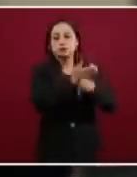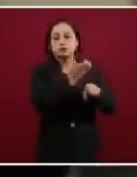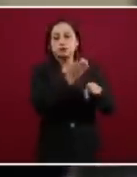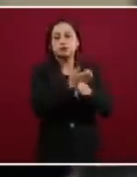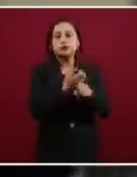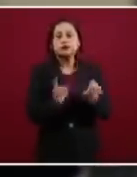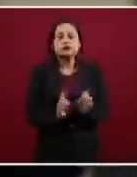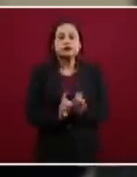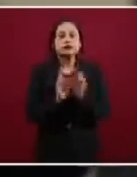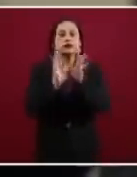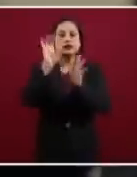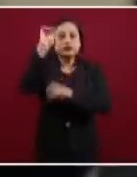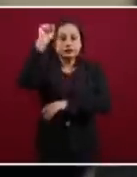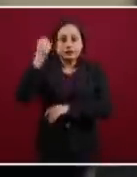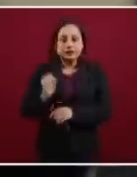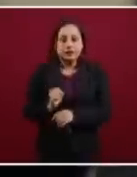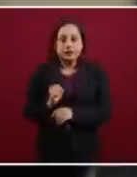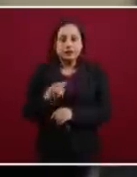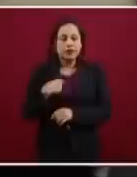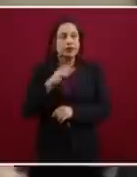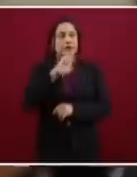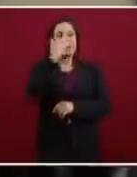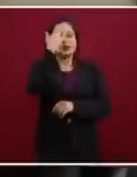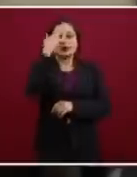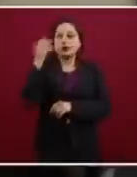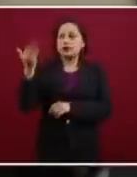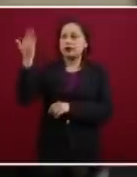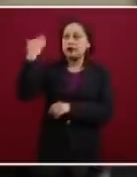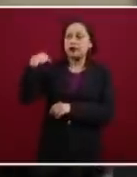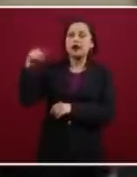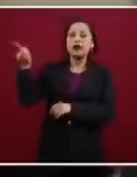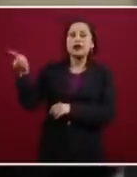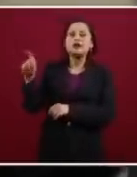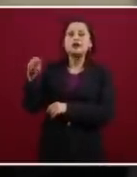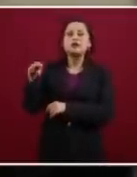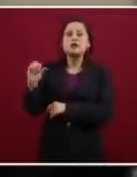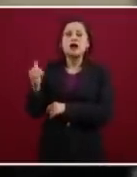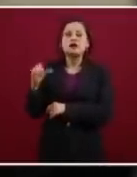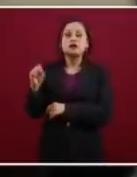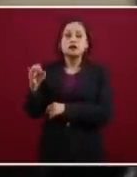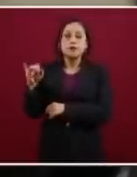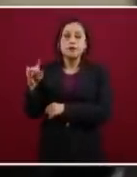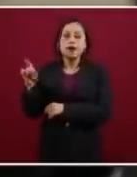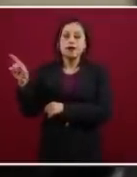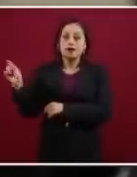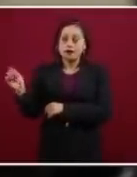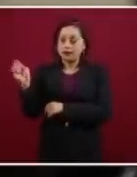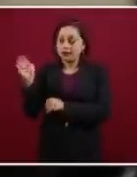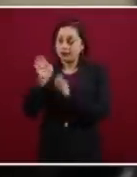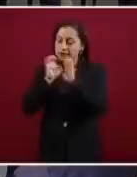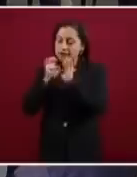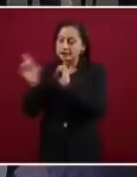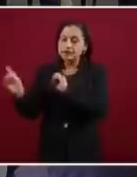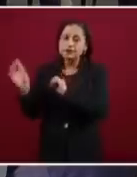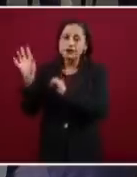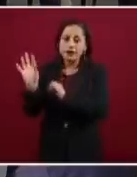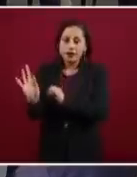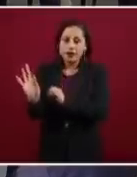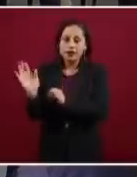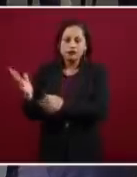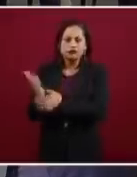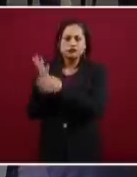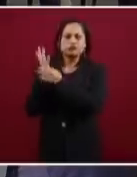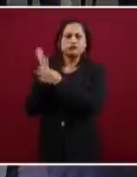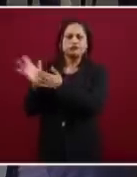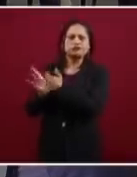que dio el mayo zambada a algo al maestro julio scherer garcía le dijo